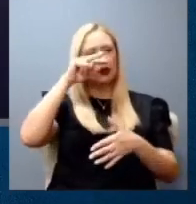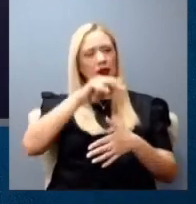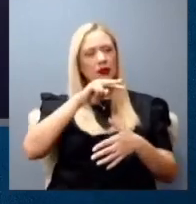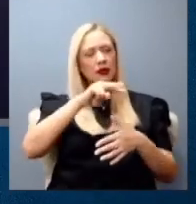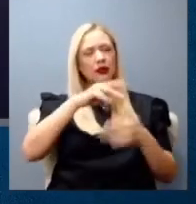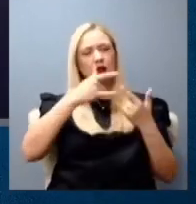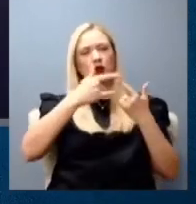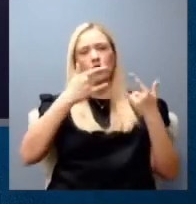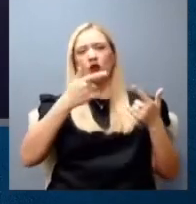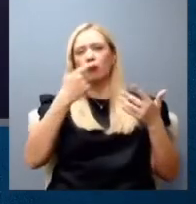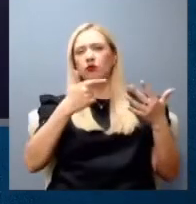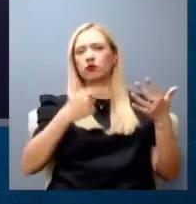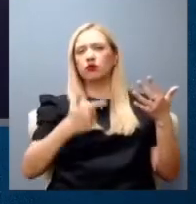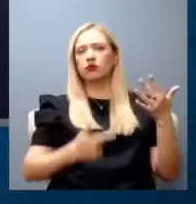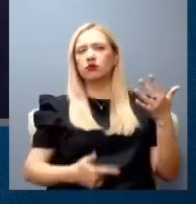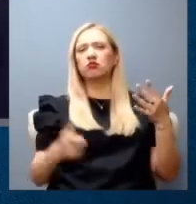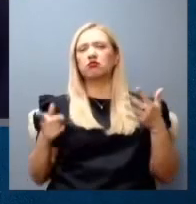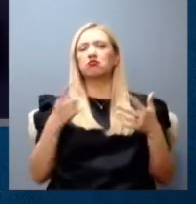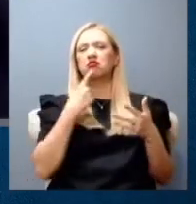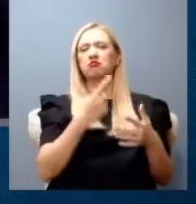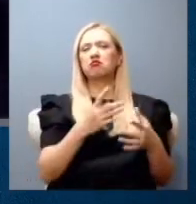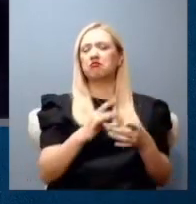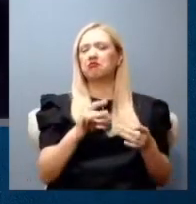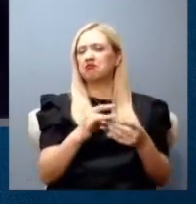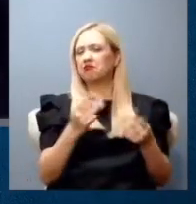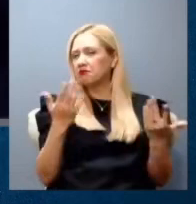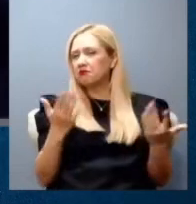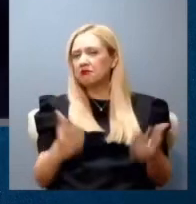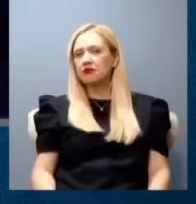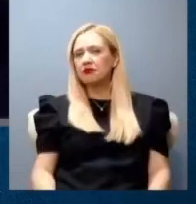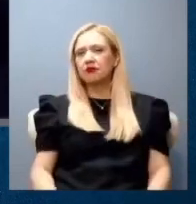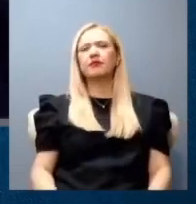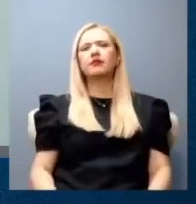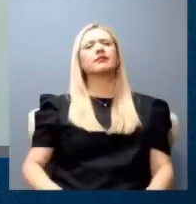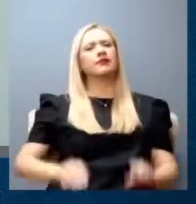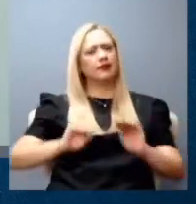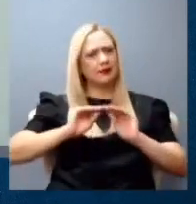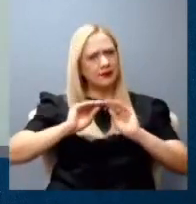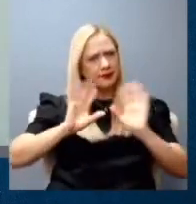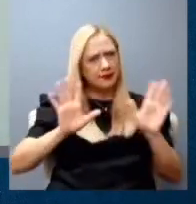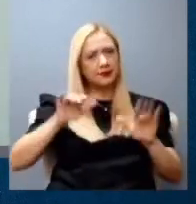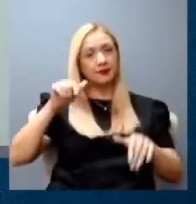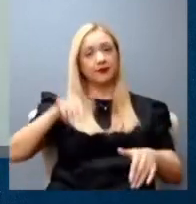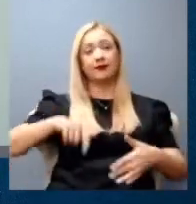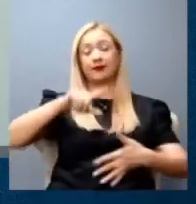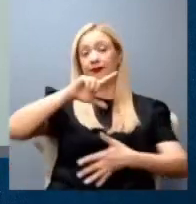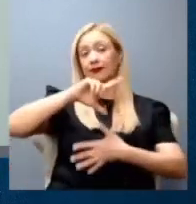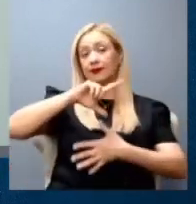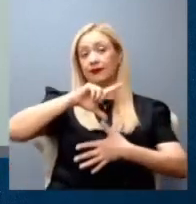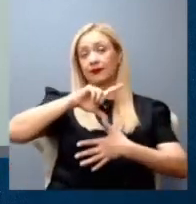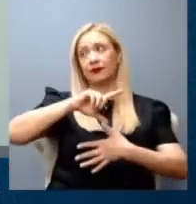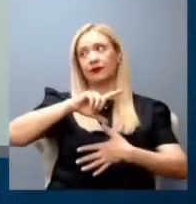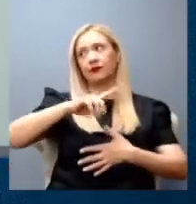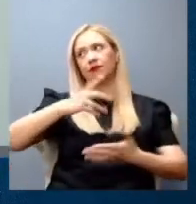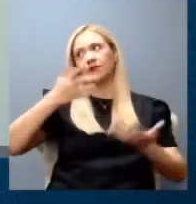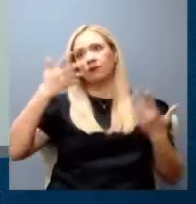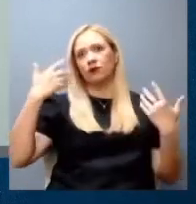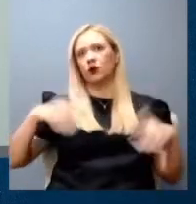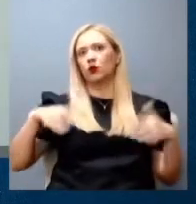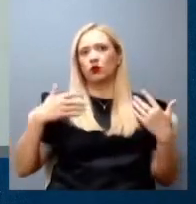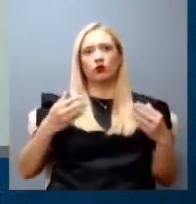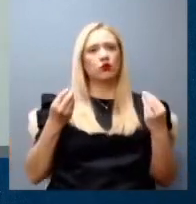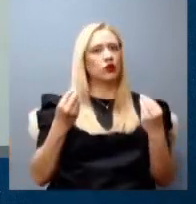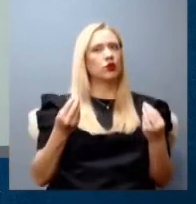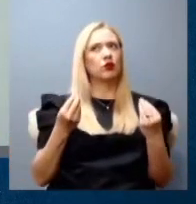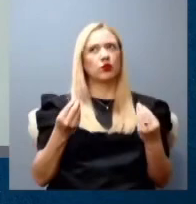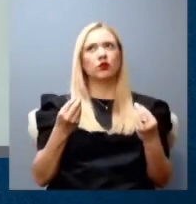justicia transicional. ¿Qué nos puedes decir sobre ellas? Claro. En América Latina, obviamente, se ha desarrollado